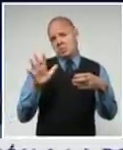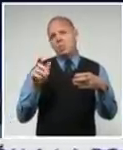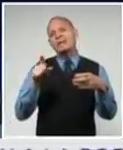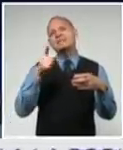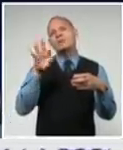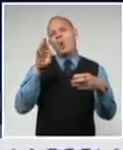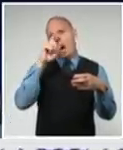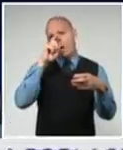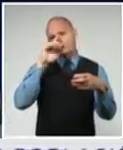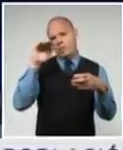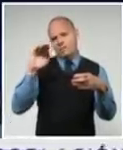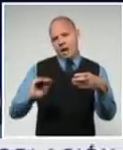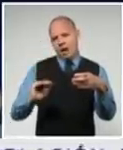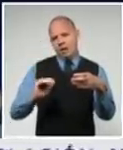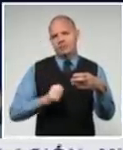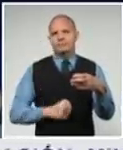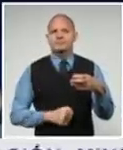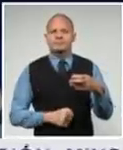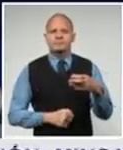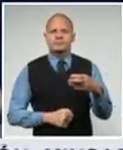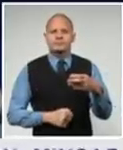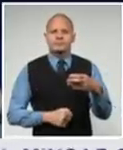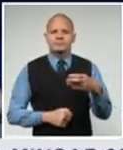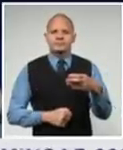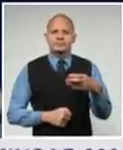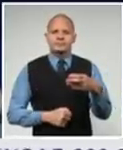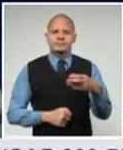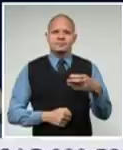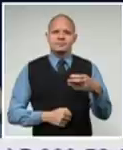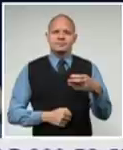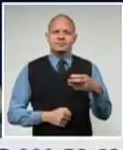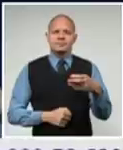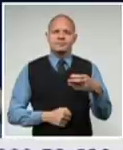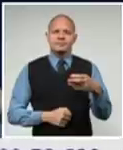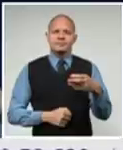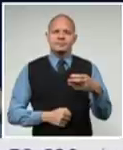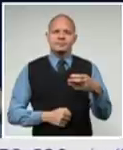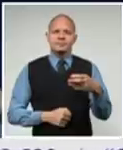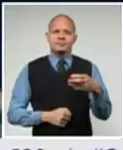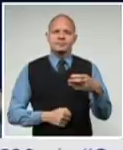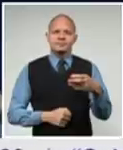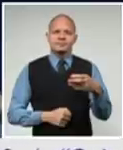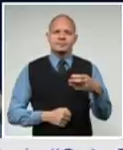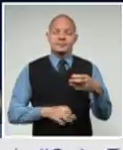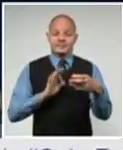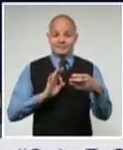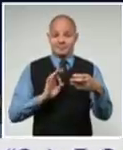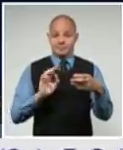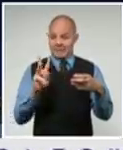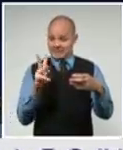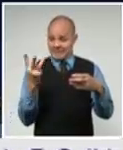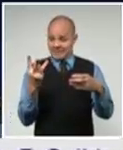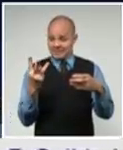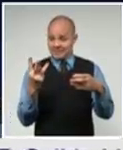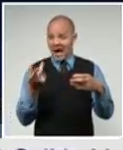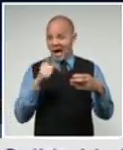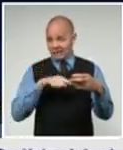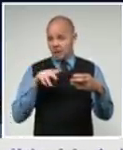Estamos hablando de 18 y menos años de edad. Y con estos 3 de ayer, pues se